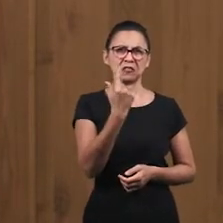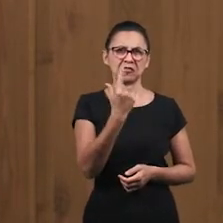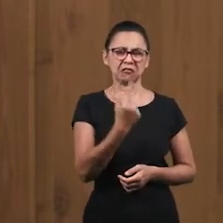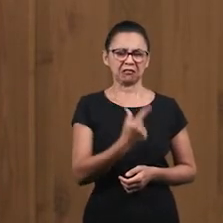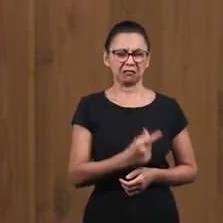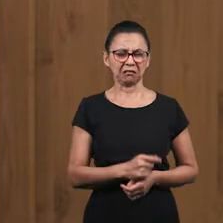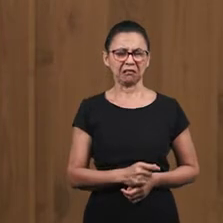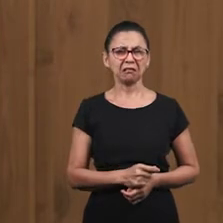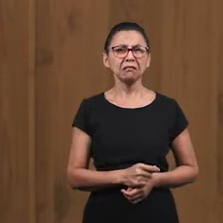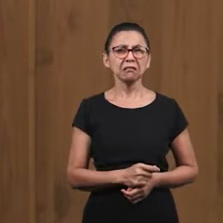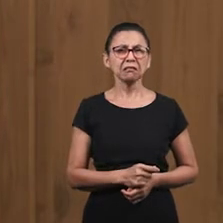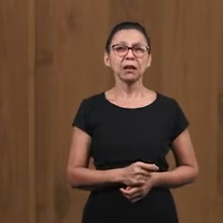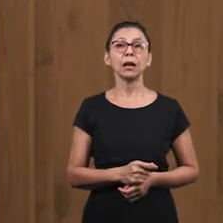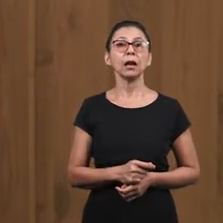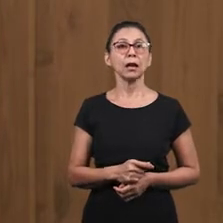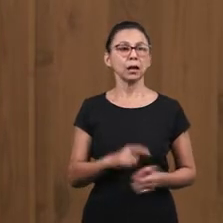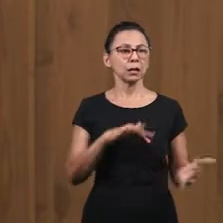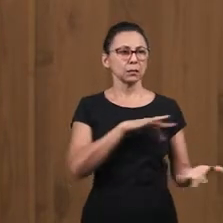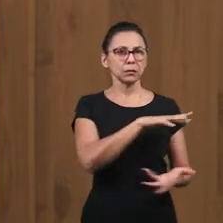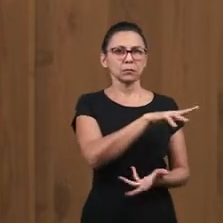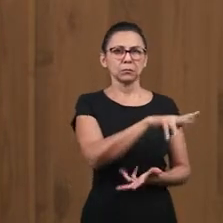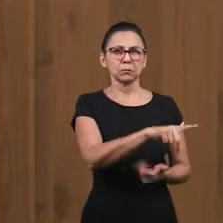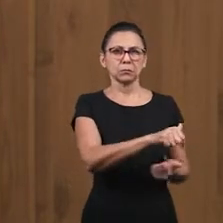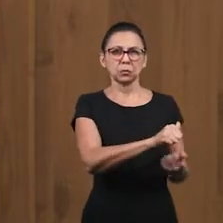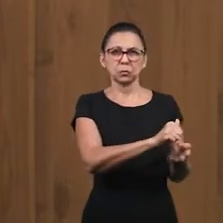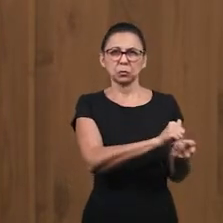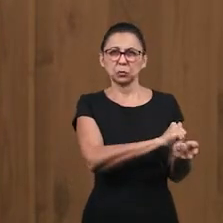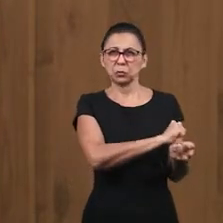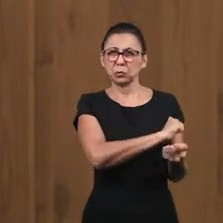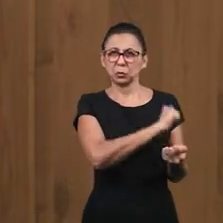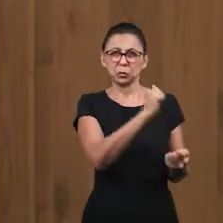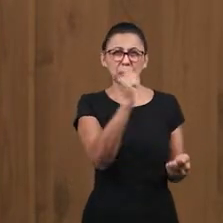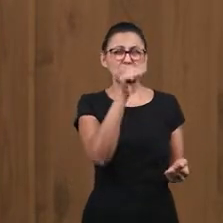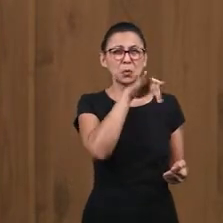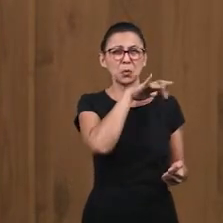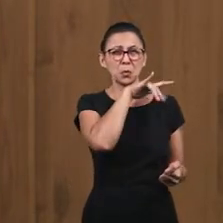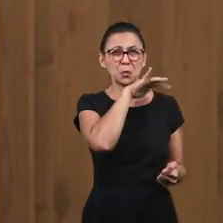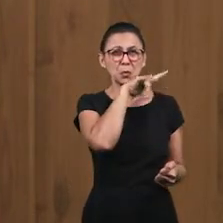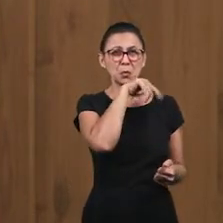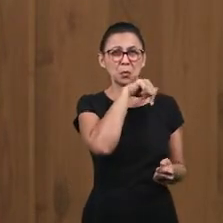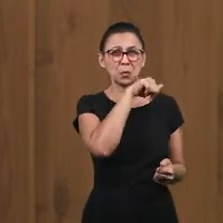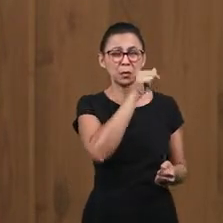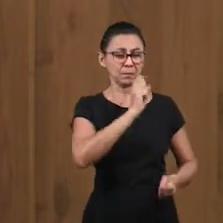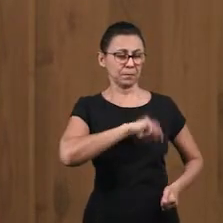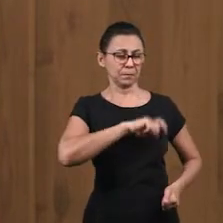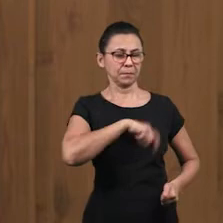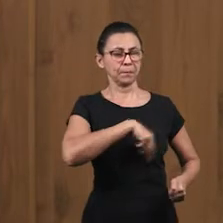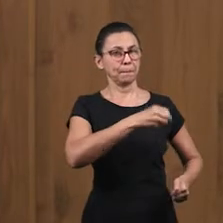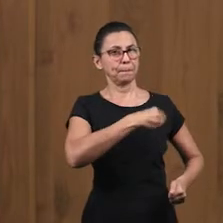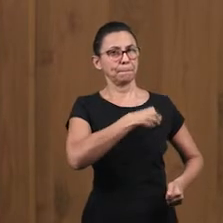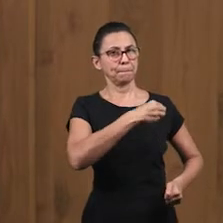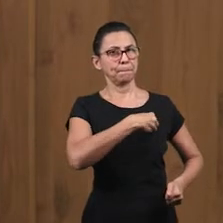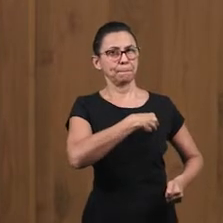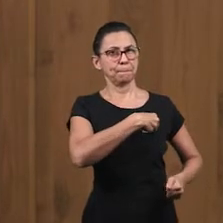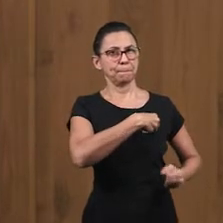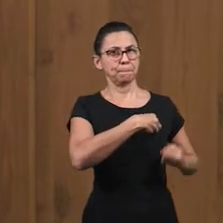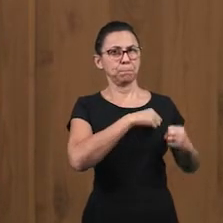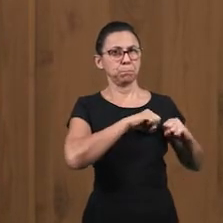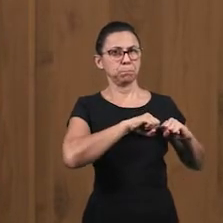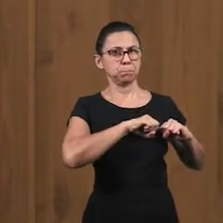que era juego. El mundo está lleno así, lleno de cosas malas, de maldad y de